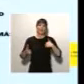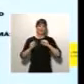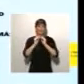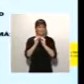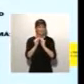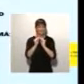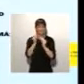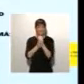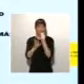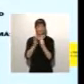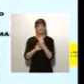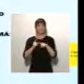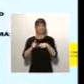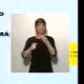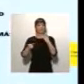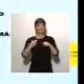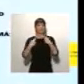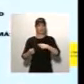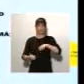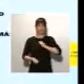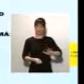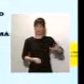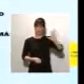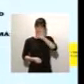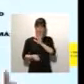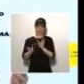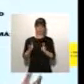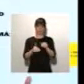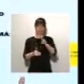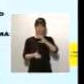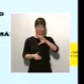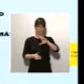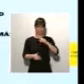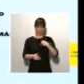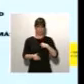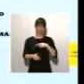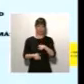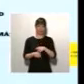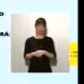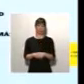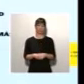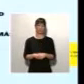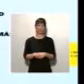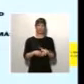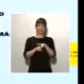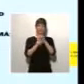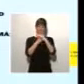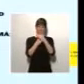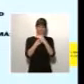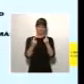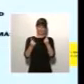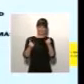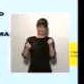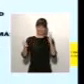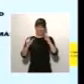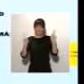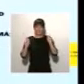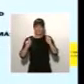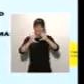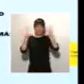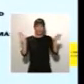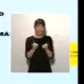comercializando en España. Y, en el contexto de una crisis global, este aspecto es muy importante.